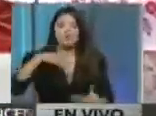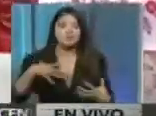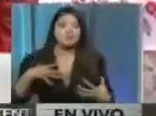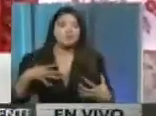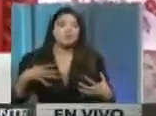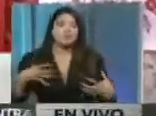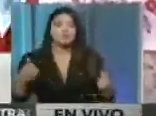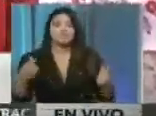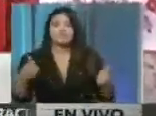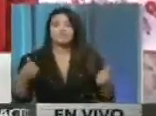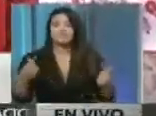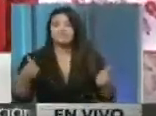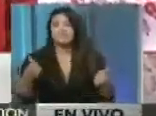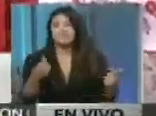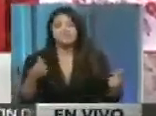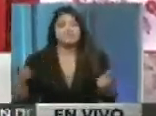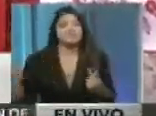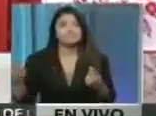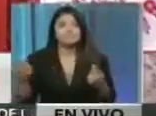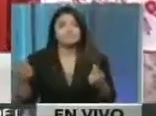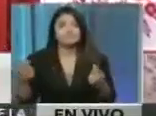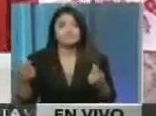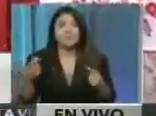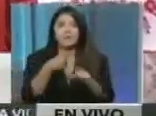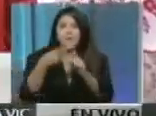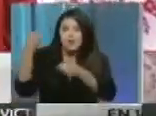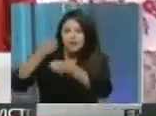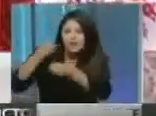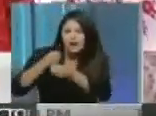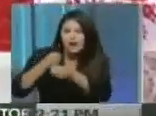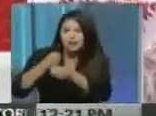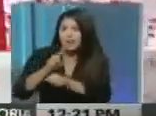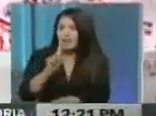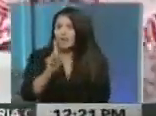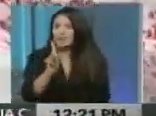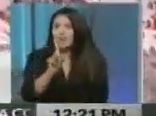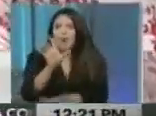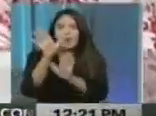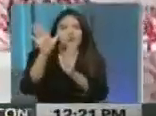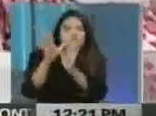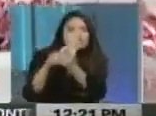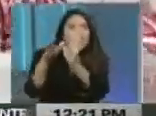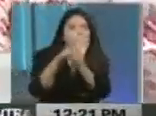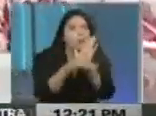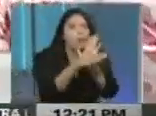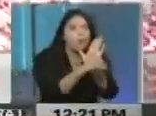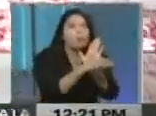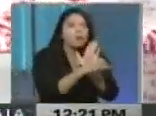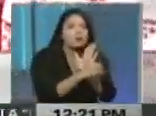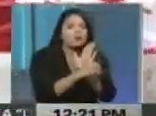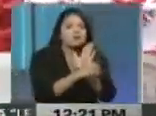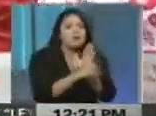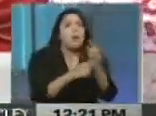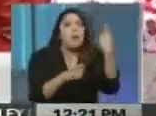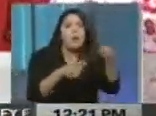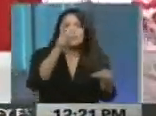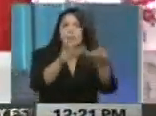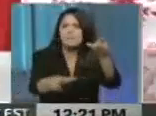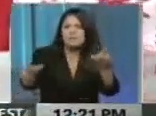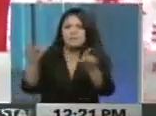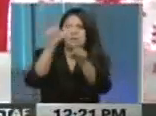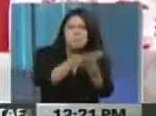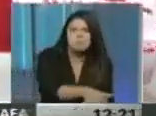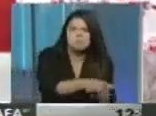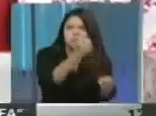mucho, pero no trabajando, robando a los demás, explotando a los demás,